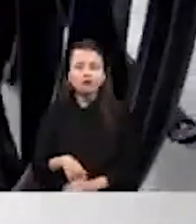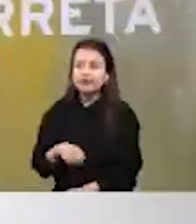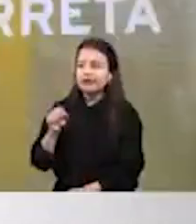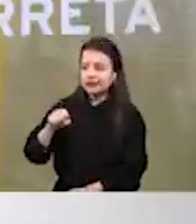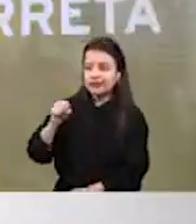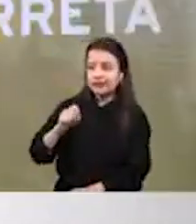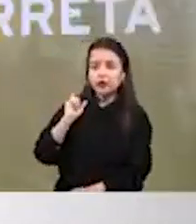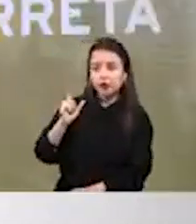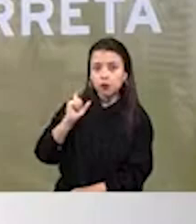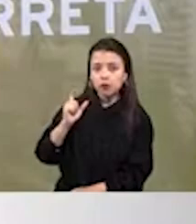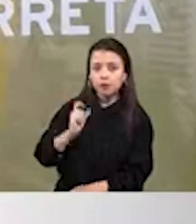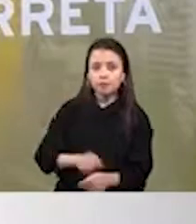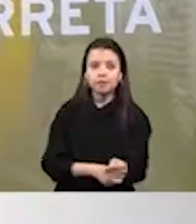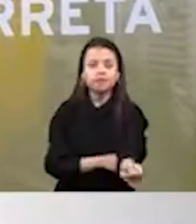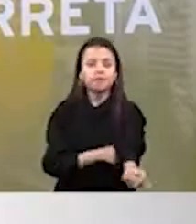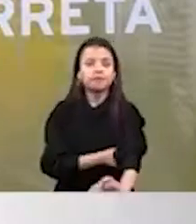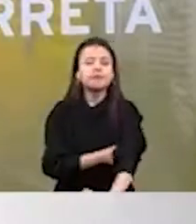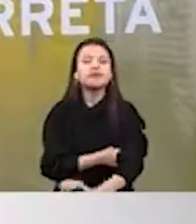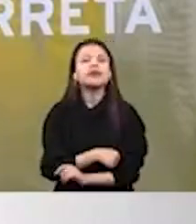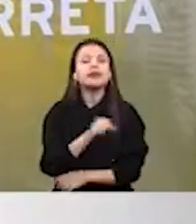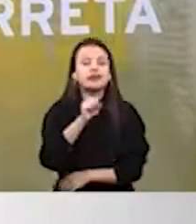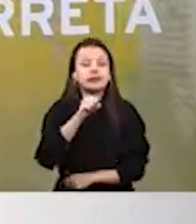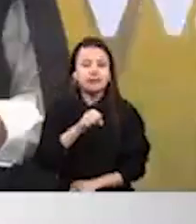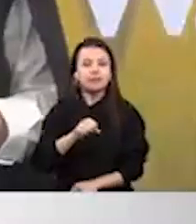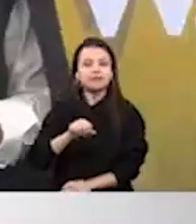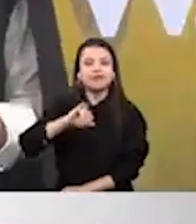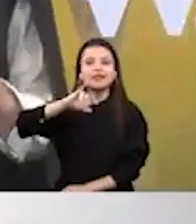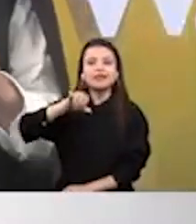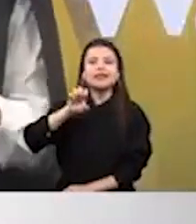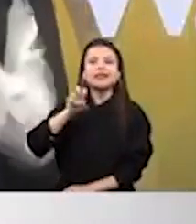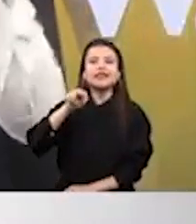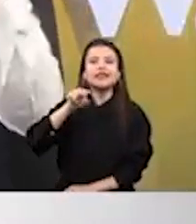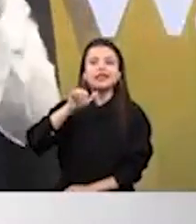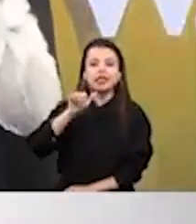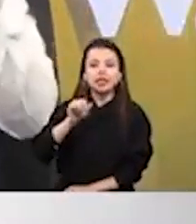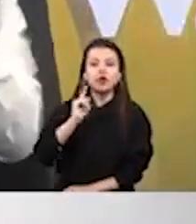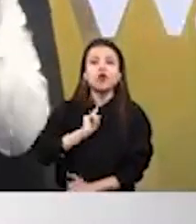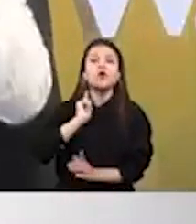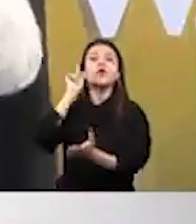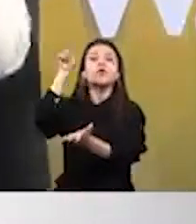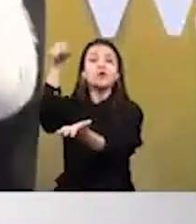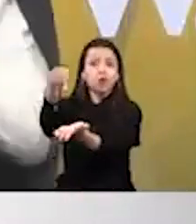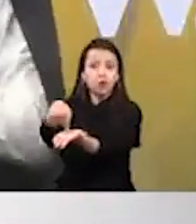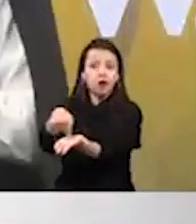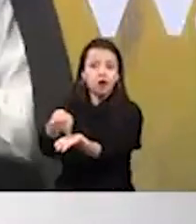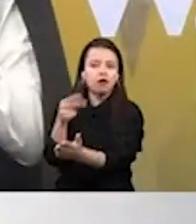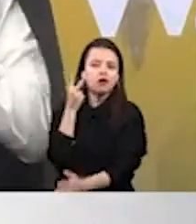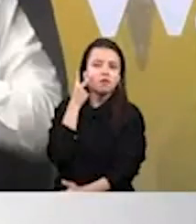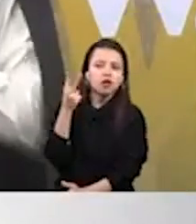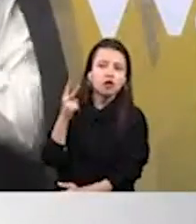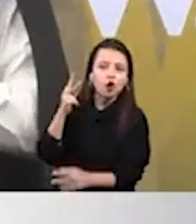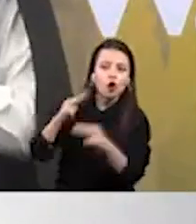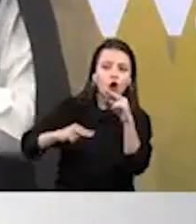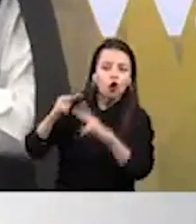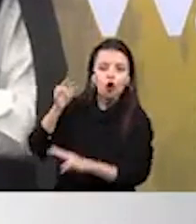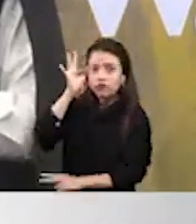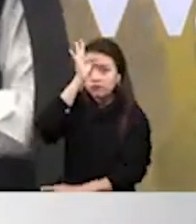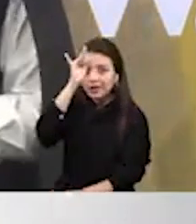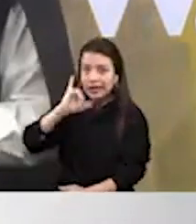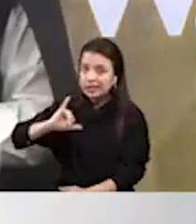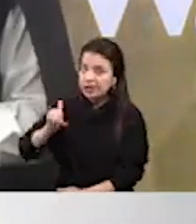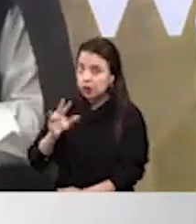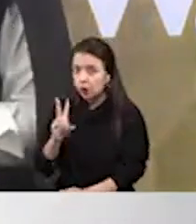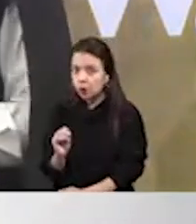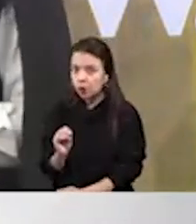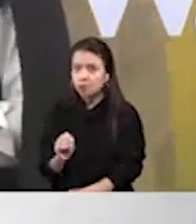señor. Juan Diego, nuestra corresponsal Jenny en Norte de Santander justamente fue y miró uno de esos hospitales que están aquí en nuestro listado.